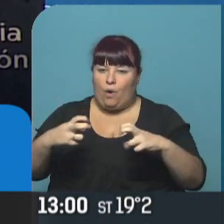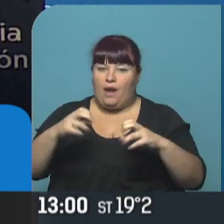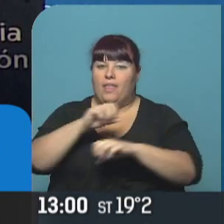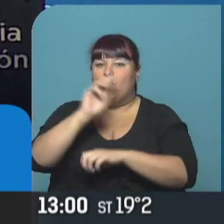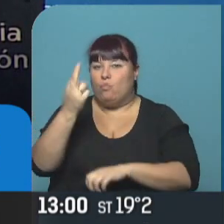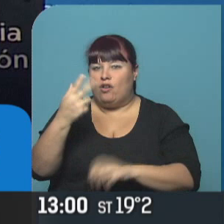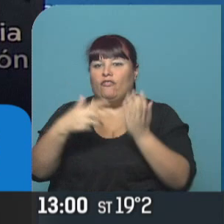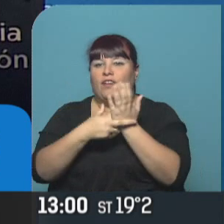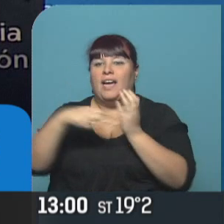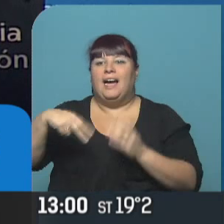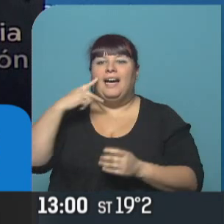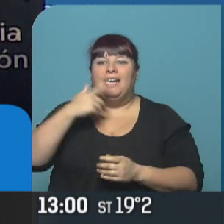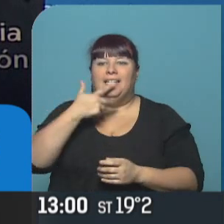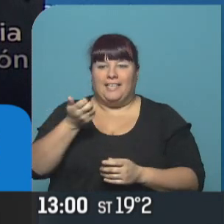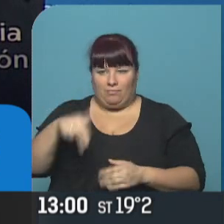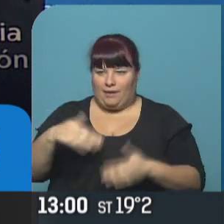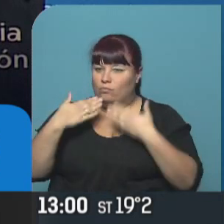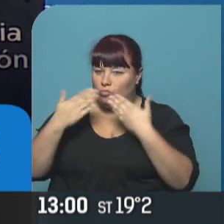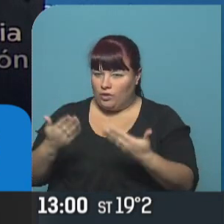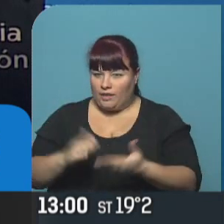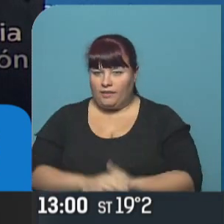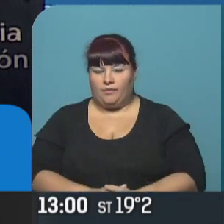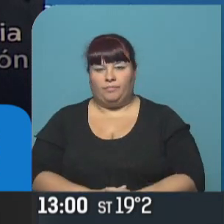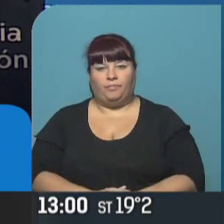de la muerte del fiscal Nisman. Muchísimas gracias.